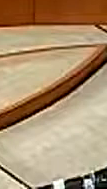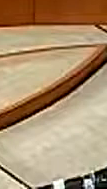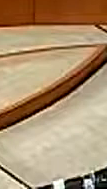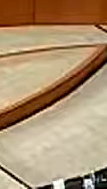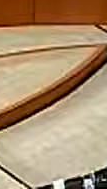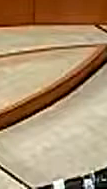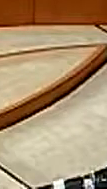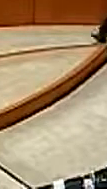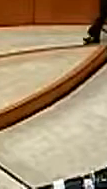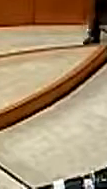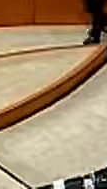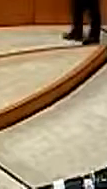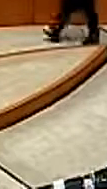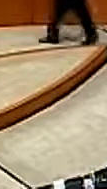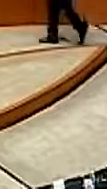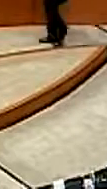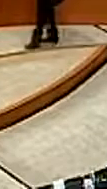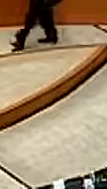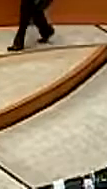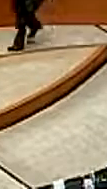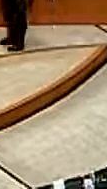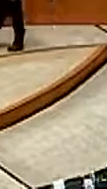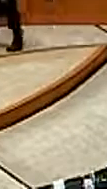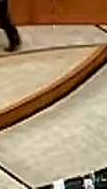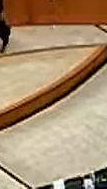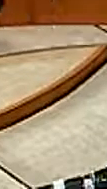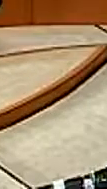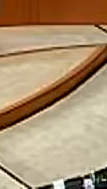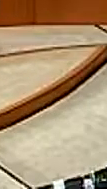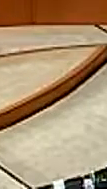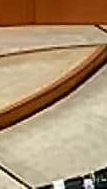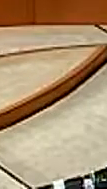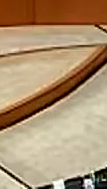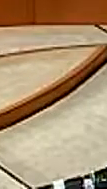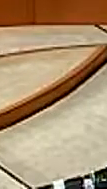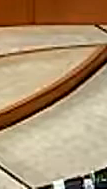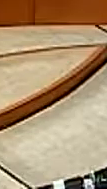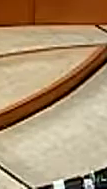Partido de la Revolución Democrática, la senadora Angélica de la Peña.